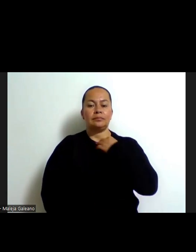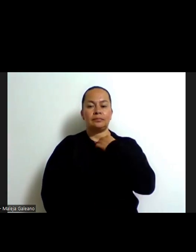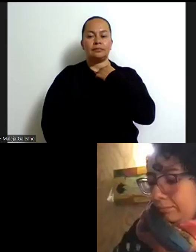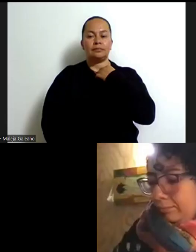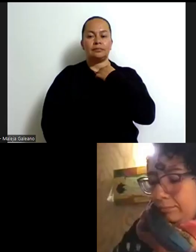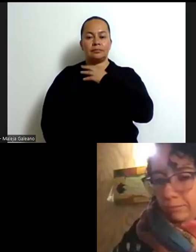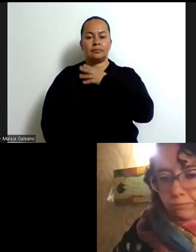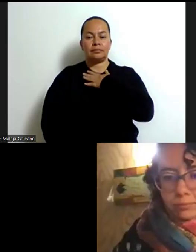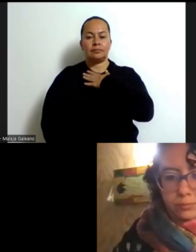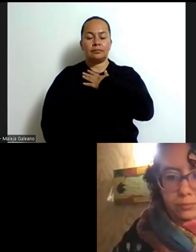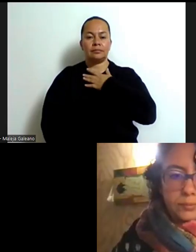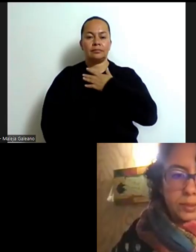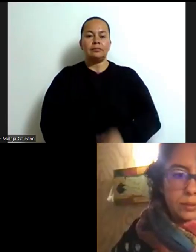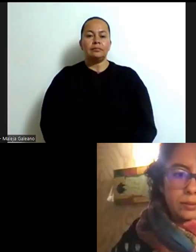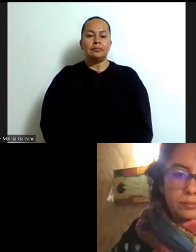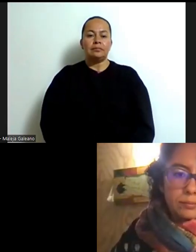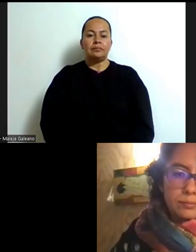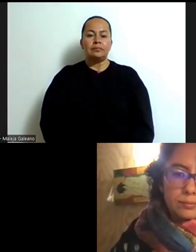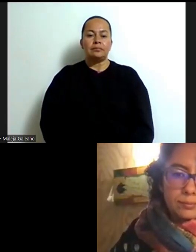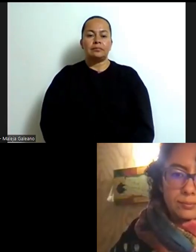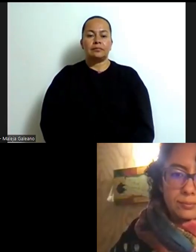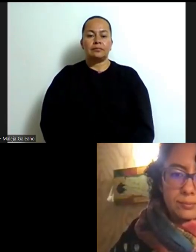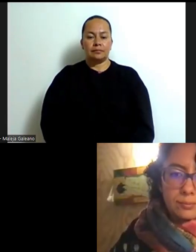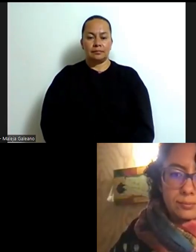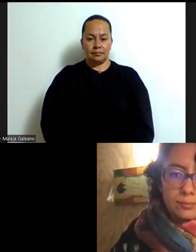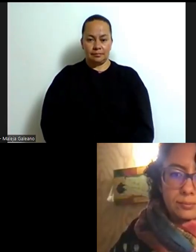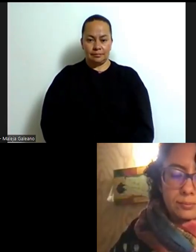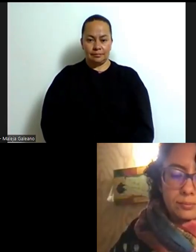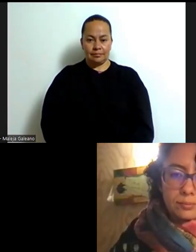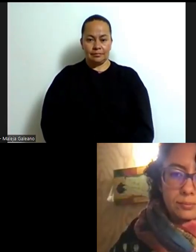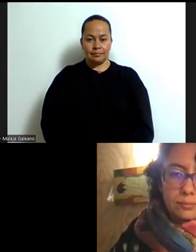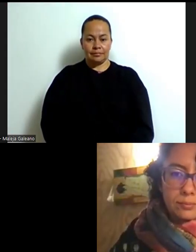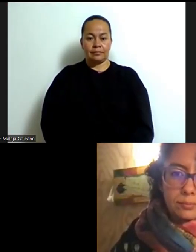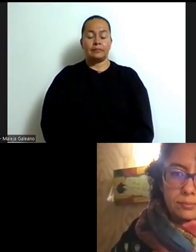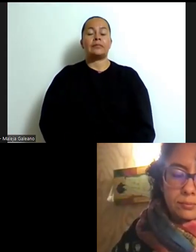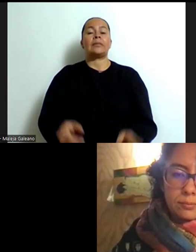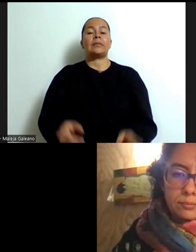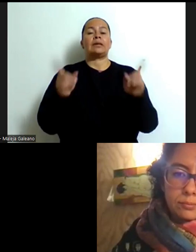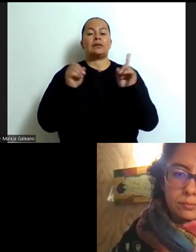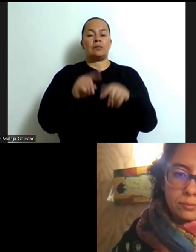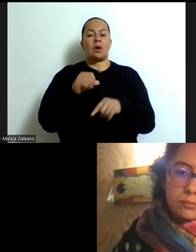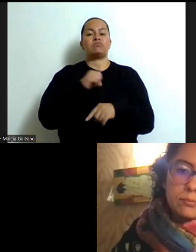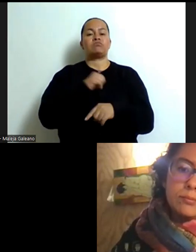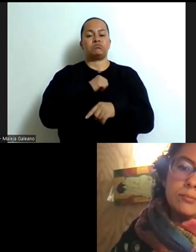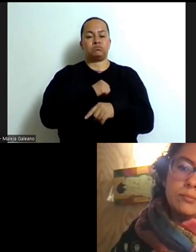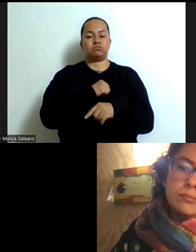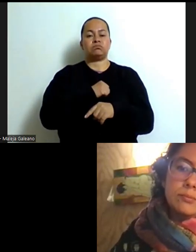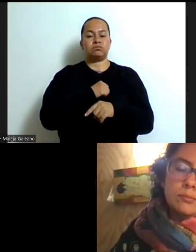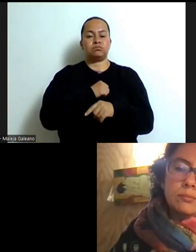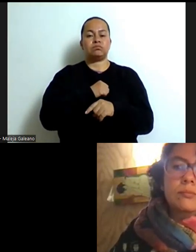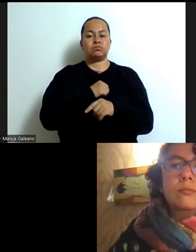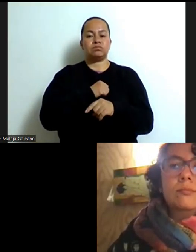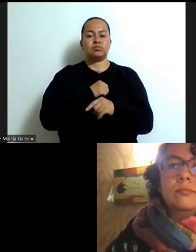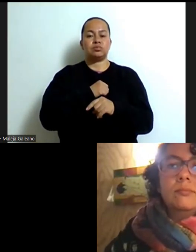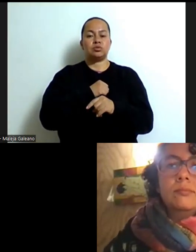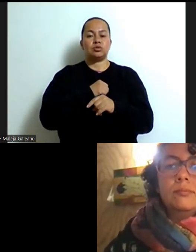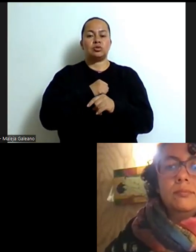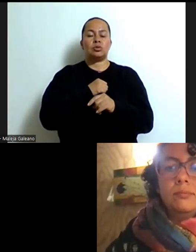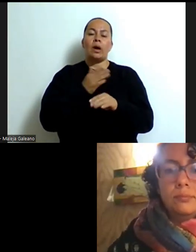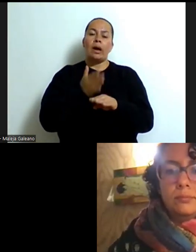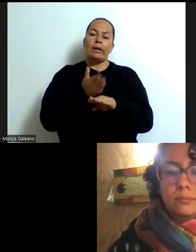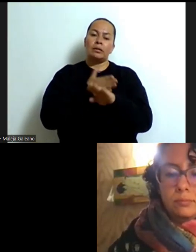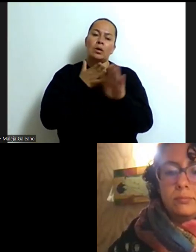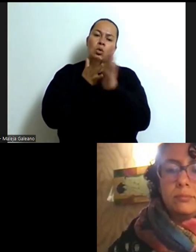aulina Aquí ya está y tomando en consideración algo que nos comentaba